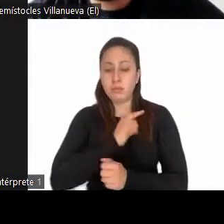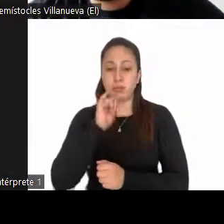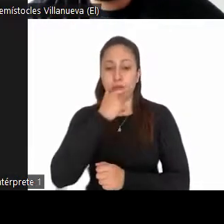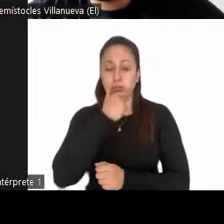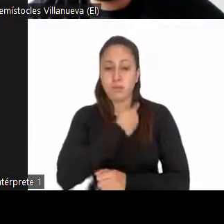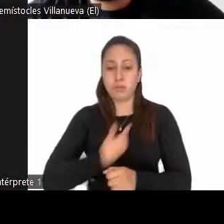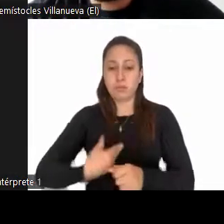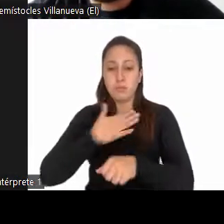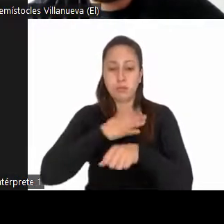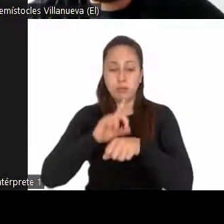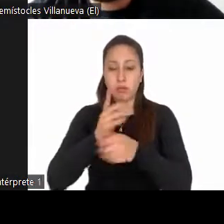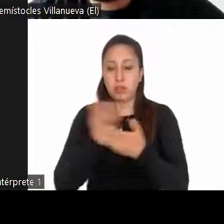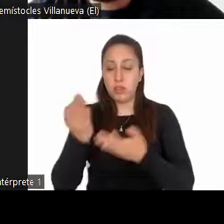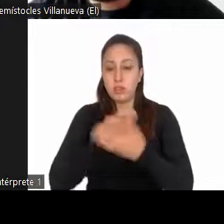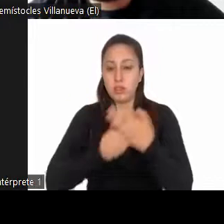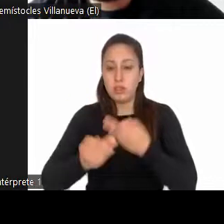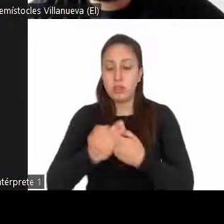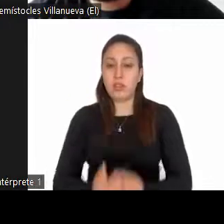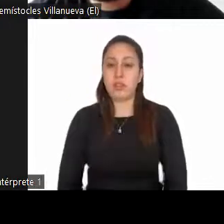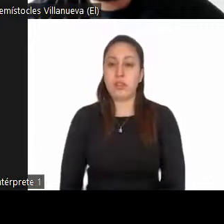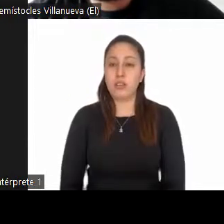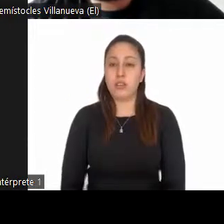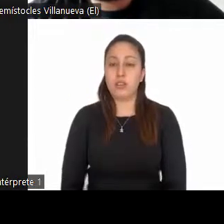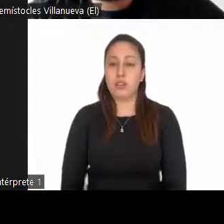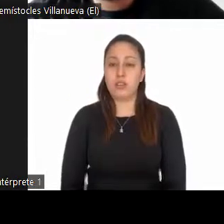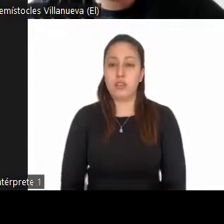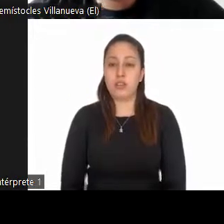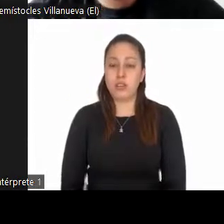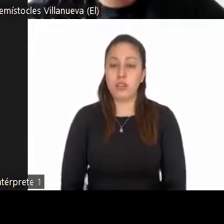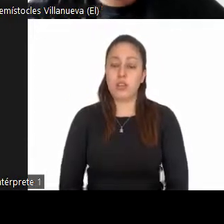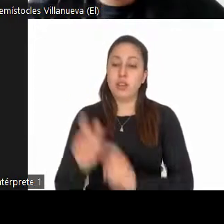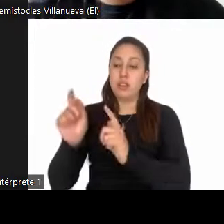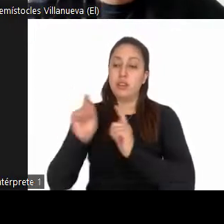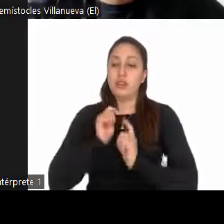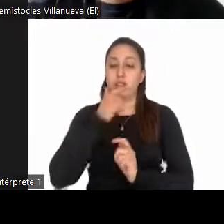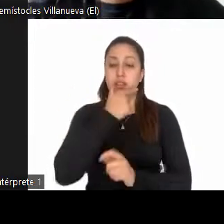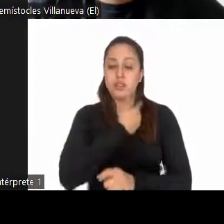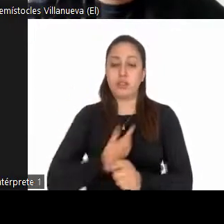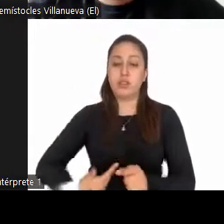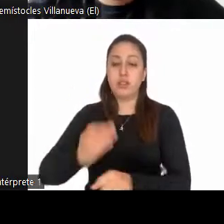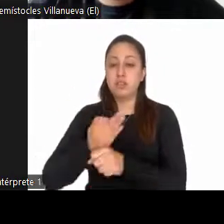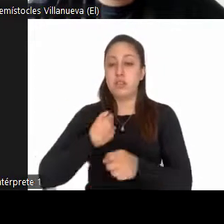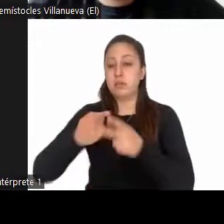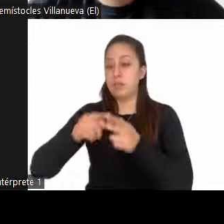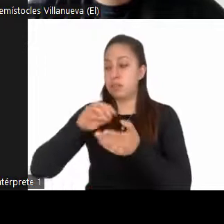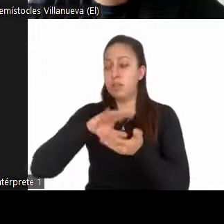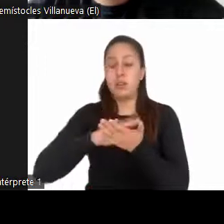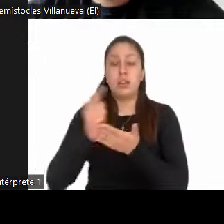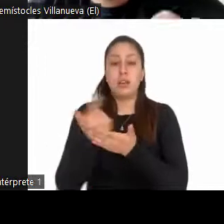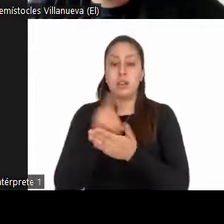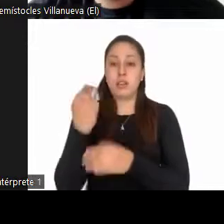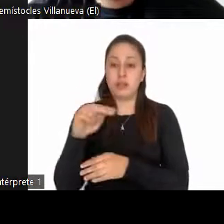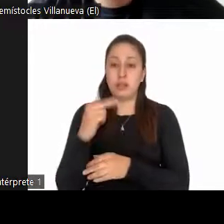todos. Siguen diversas plataformas. Por instrucciones de la presidencia, se procede a pasar la lista de